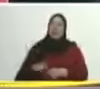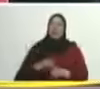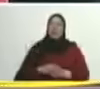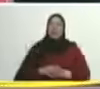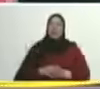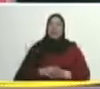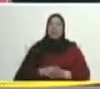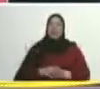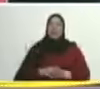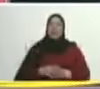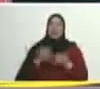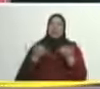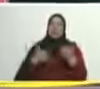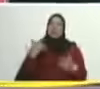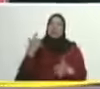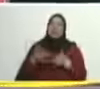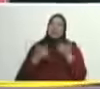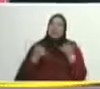juntaron